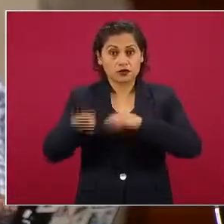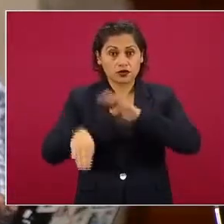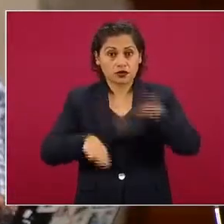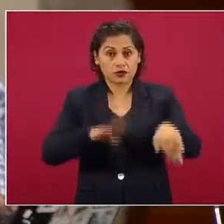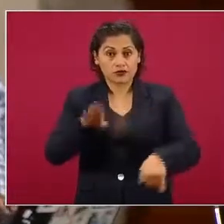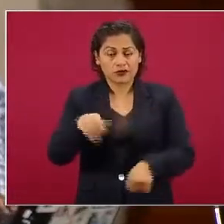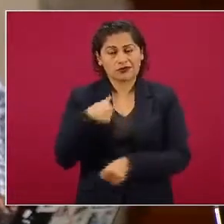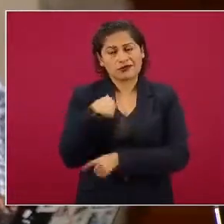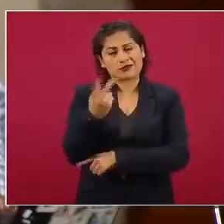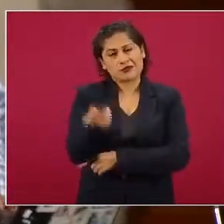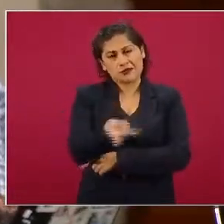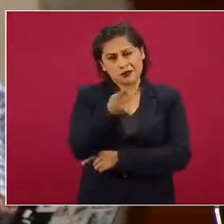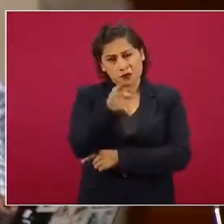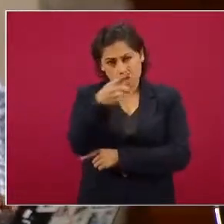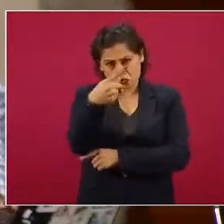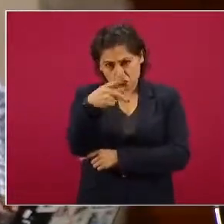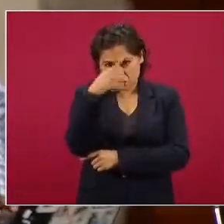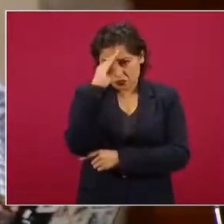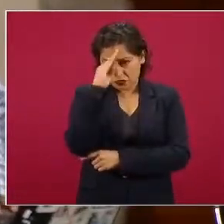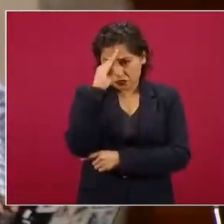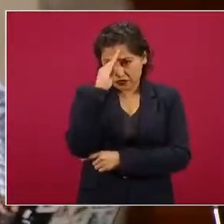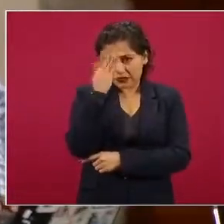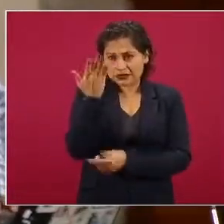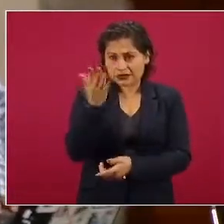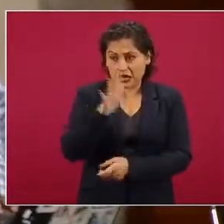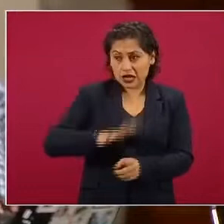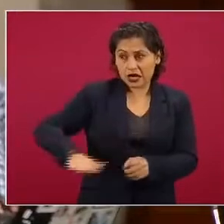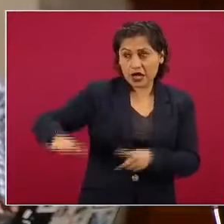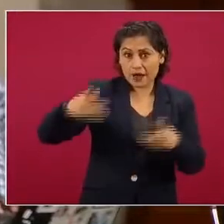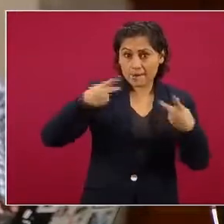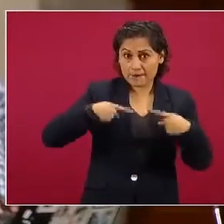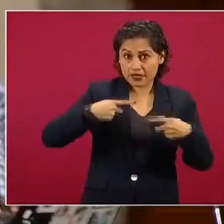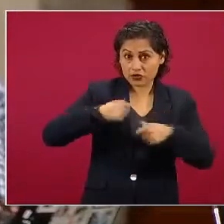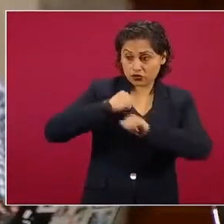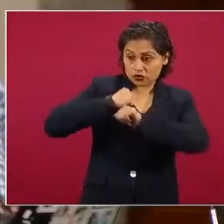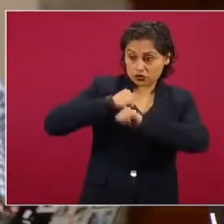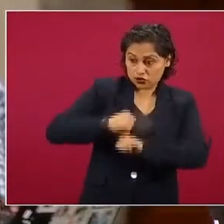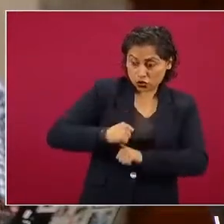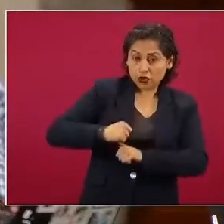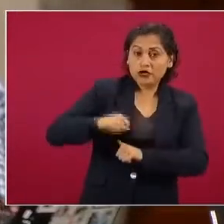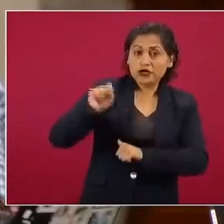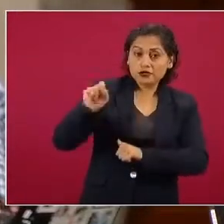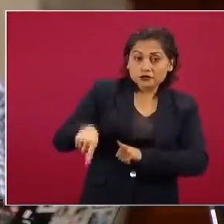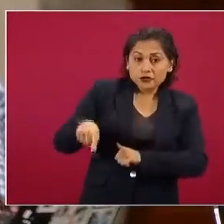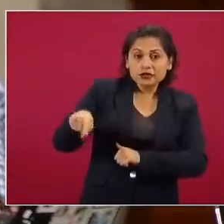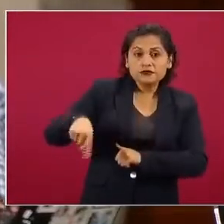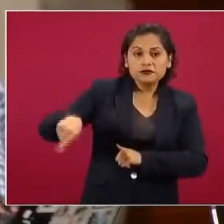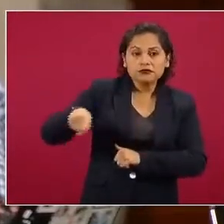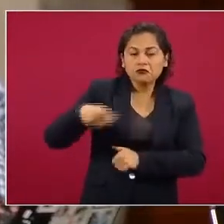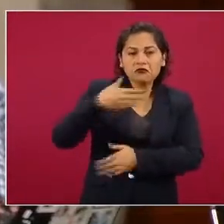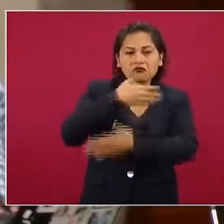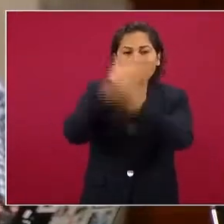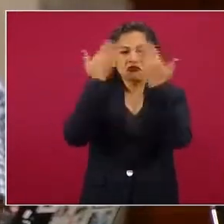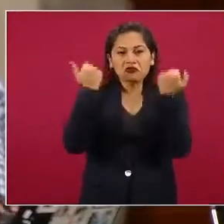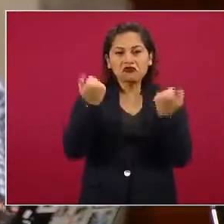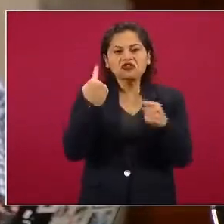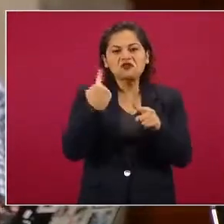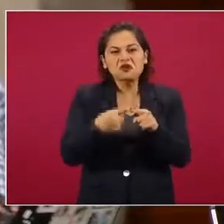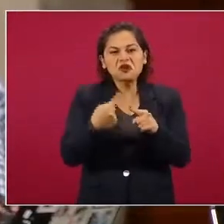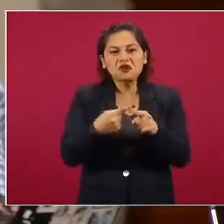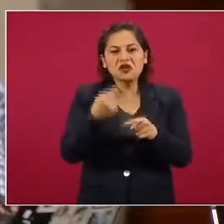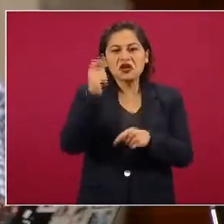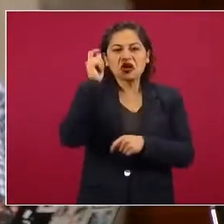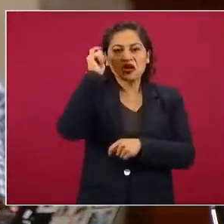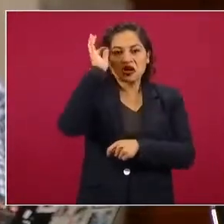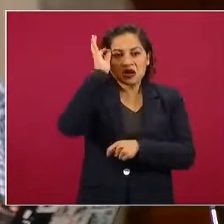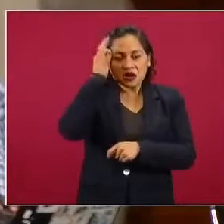tienen responsabilidad estos funcionarios que no se dan cuenta si son capacitados, estos choferes?